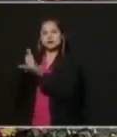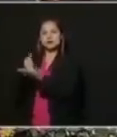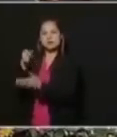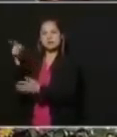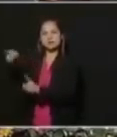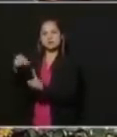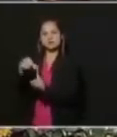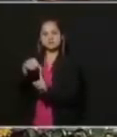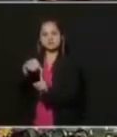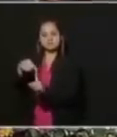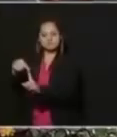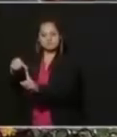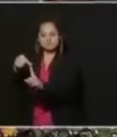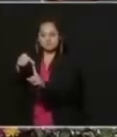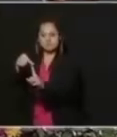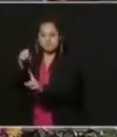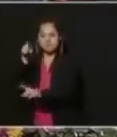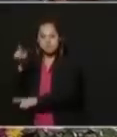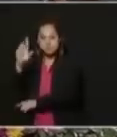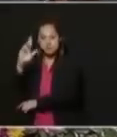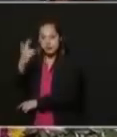recuerde, los pueblos